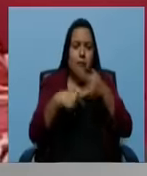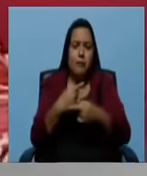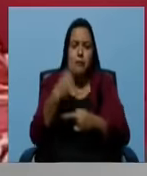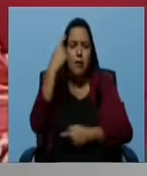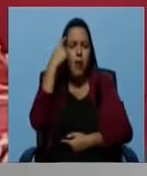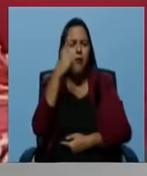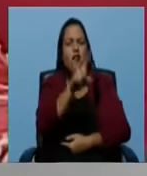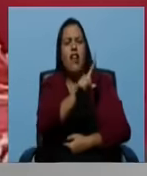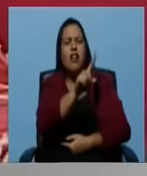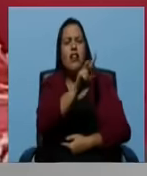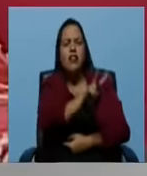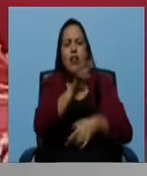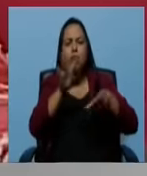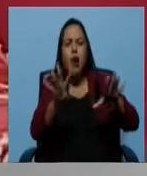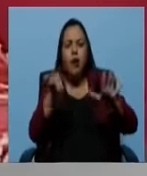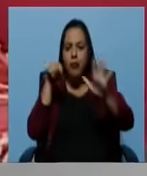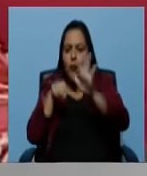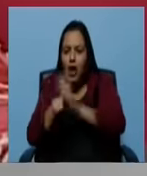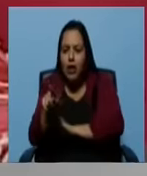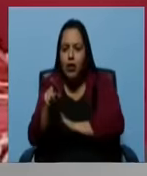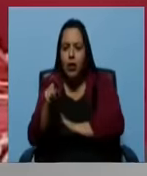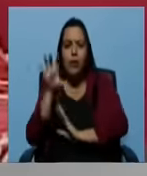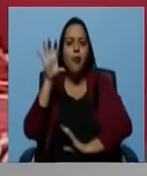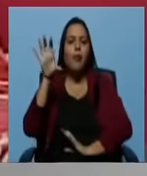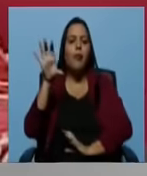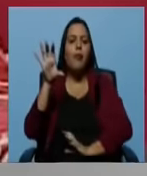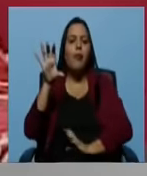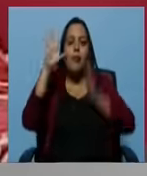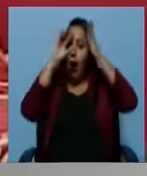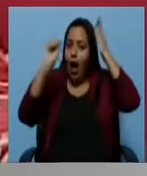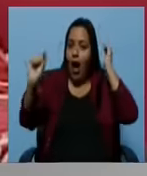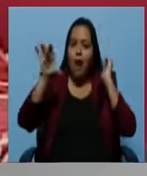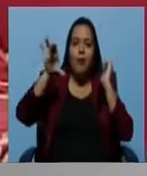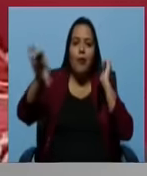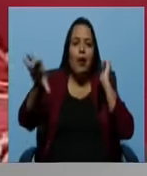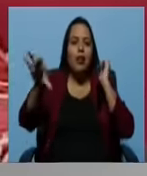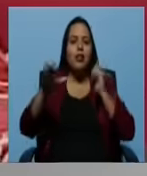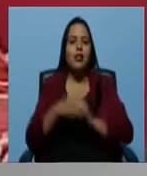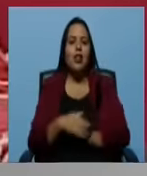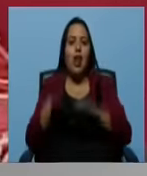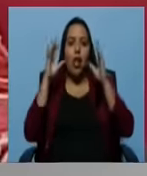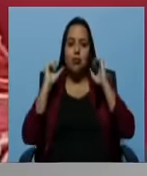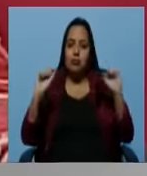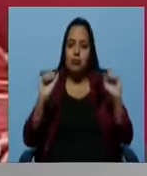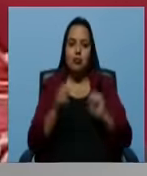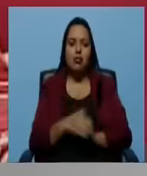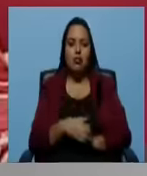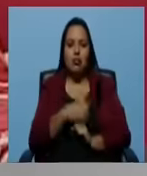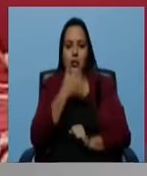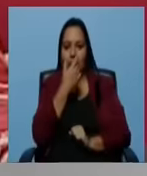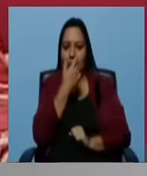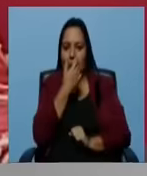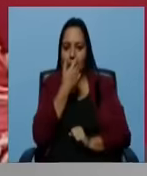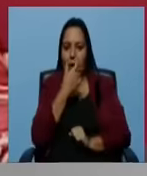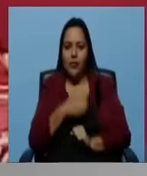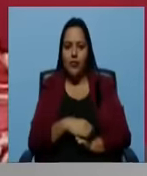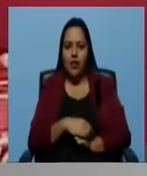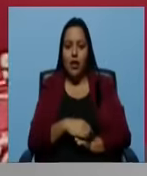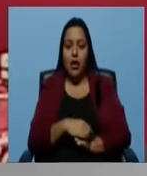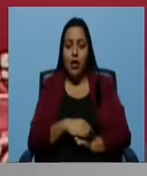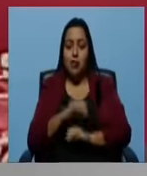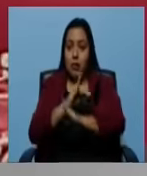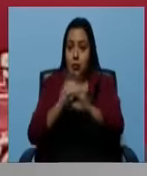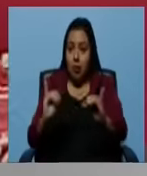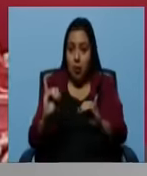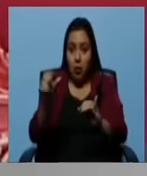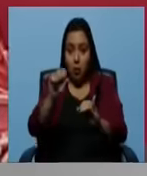Bajos. Ahí se metió y no salió hasta que abrió una puerta y se pasó por otra puertica al lado para la embajada de España. Ya